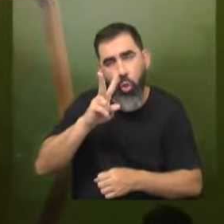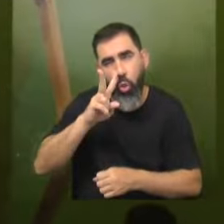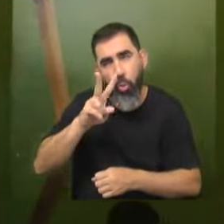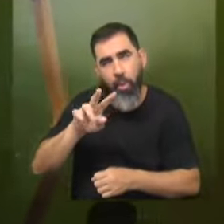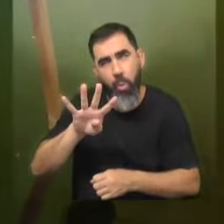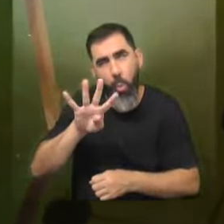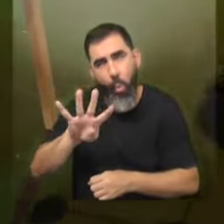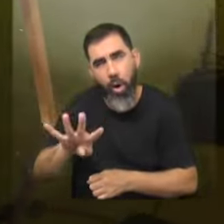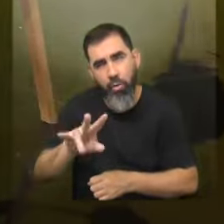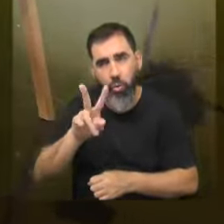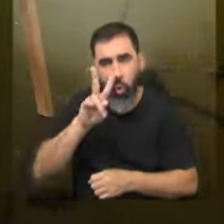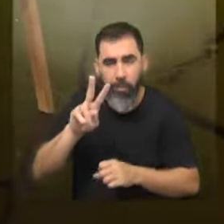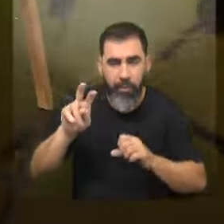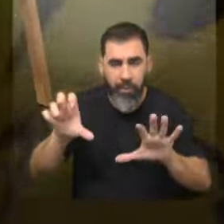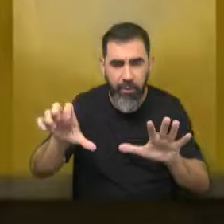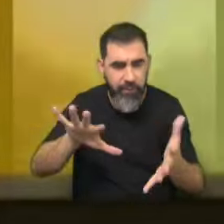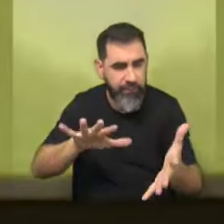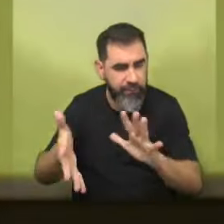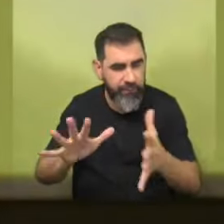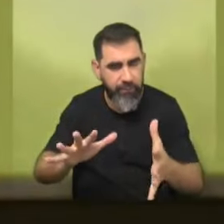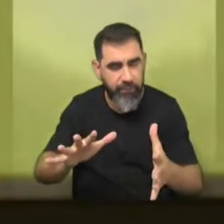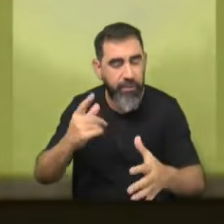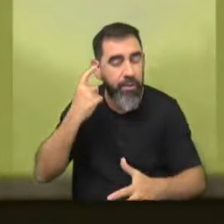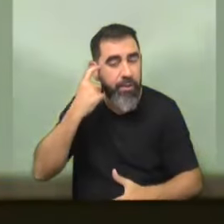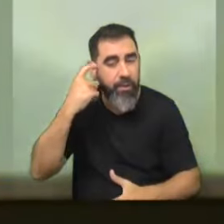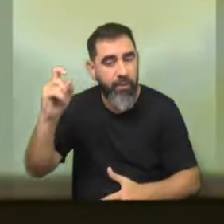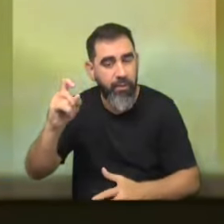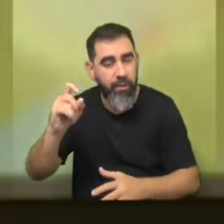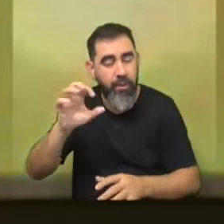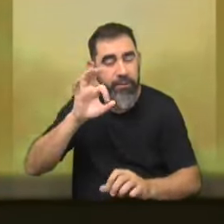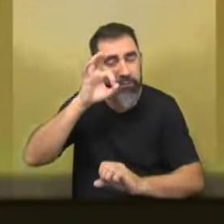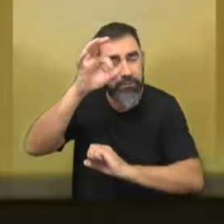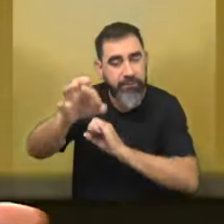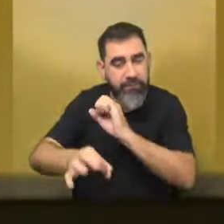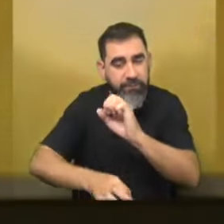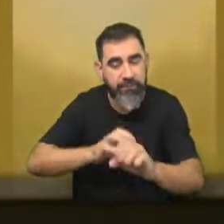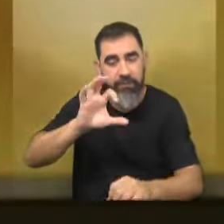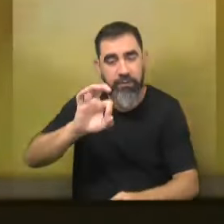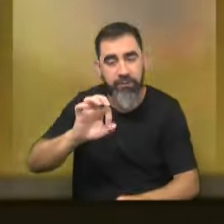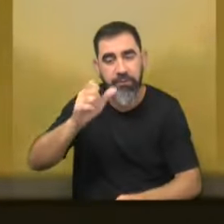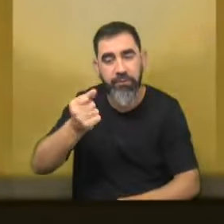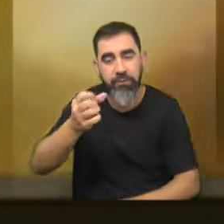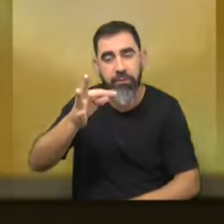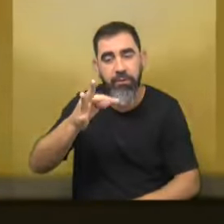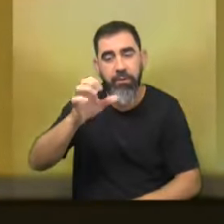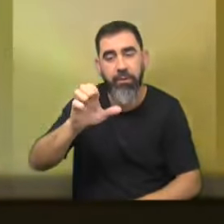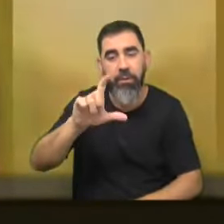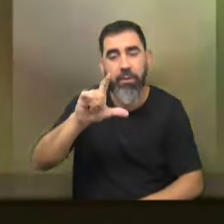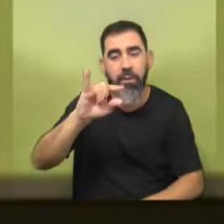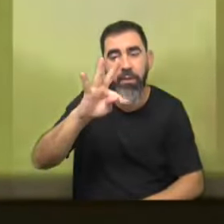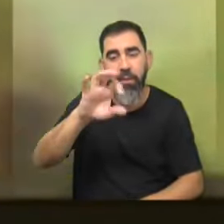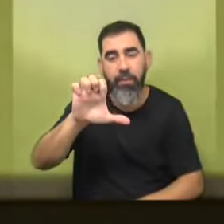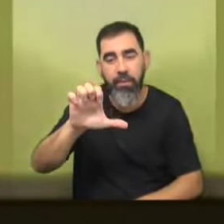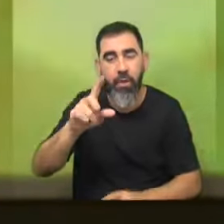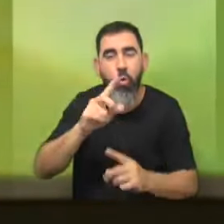2004, 2006, por ahí, que vinieron con la idea de vamos a hacer un satélite, no para que vuele, sino para aprender. Claro. Digamos. O sea,